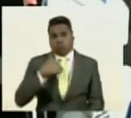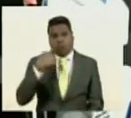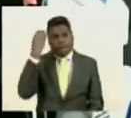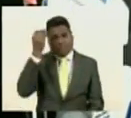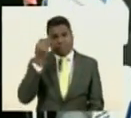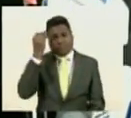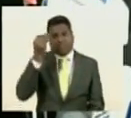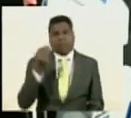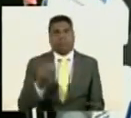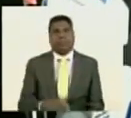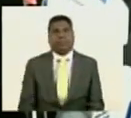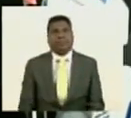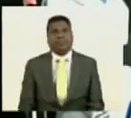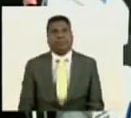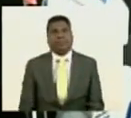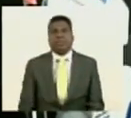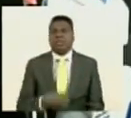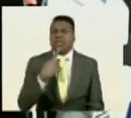que